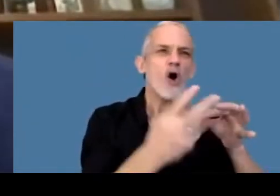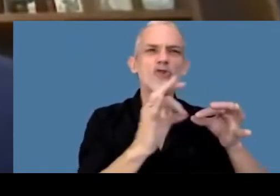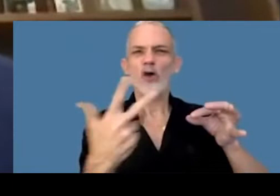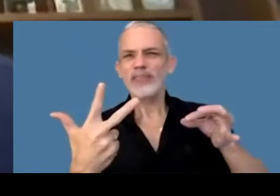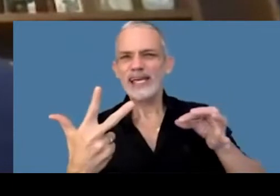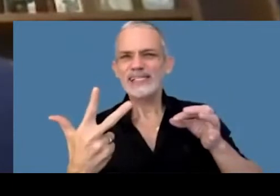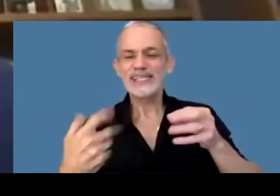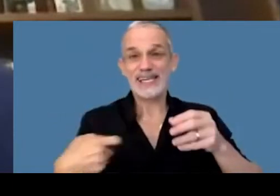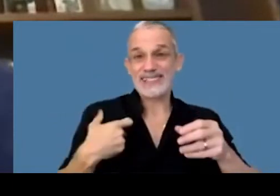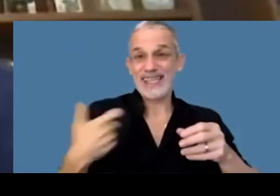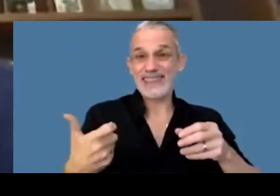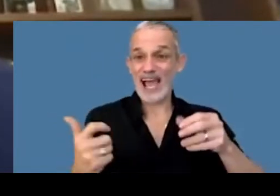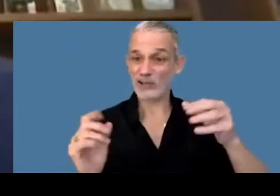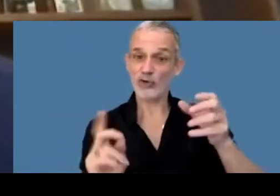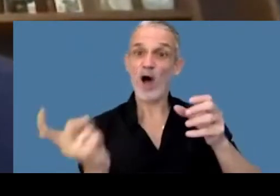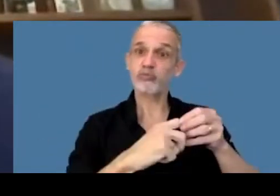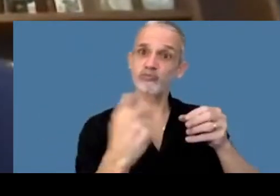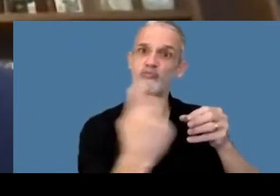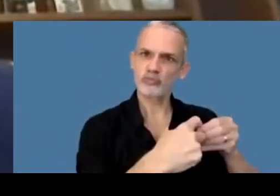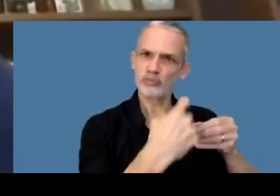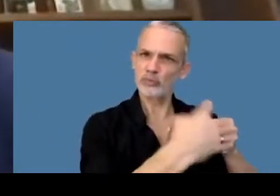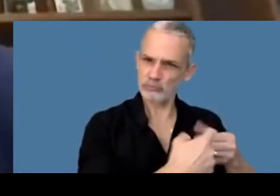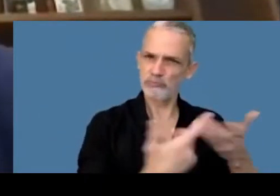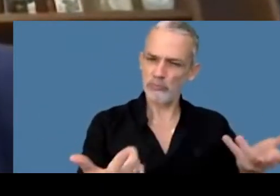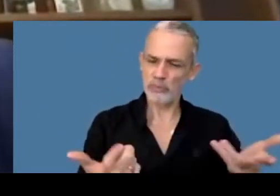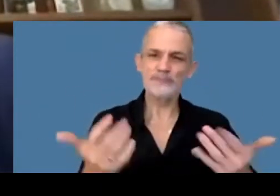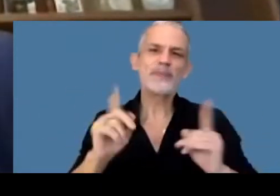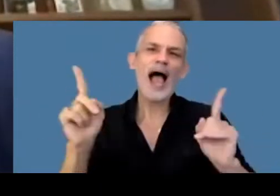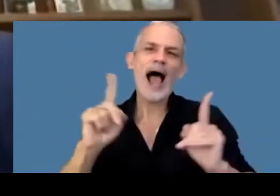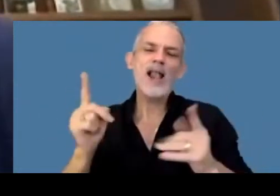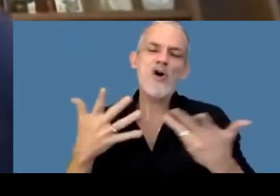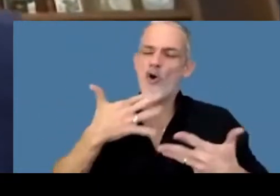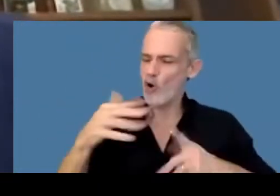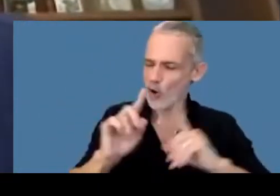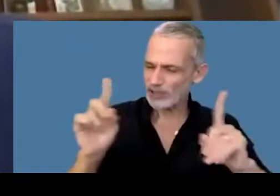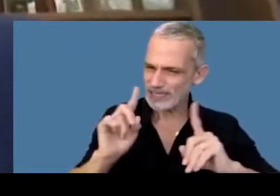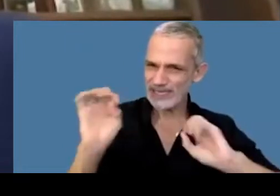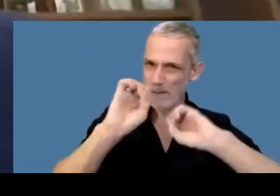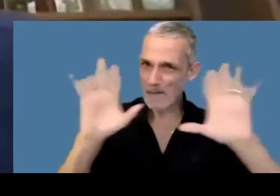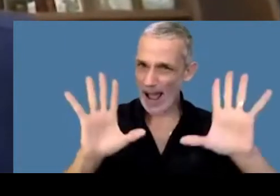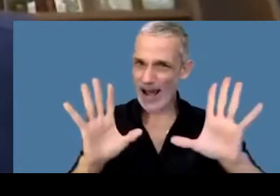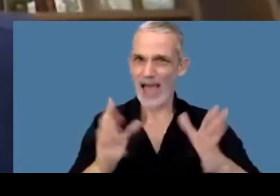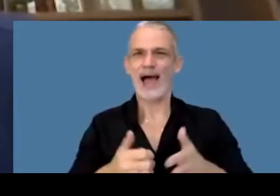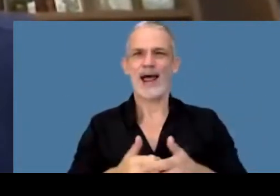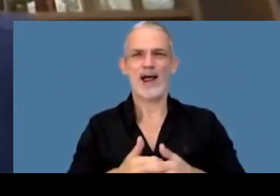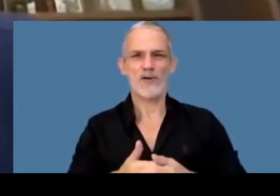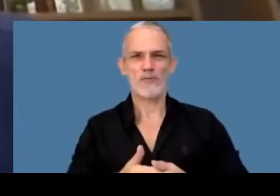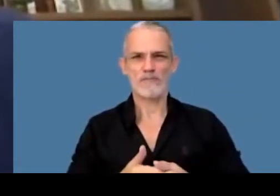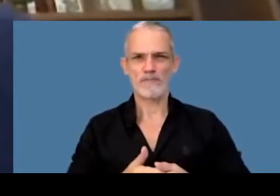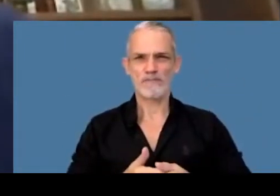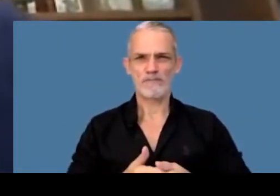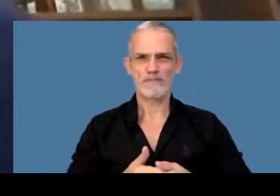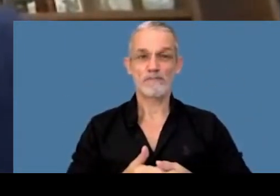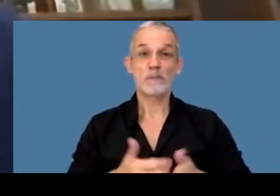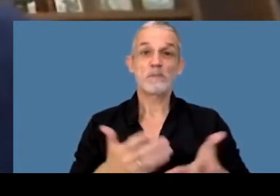sindicatos de primer grado, igual ahora vamos a volver a hablar por si hay alguna cuestión que no se entiende sobre esto, con lo